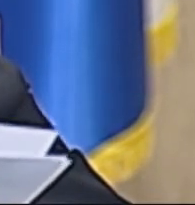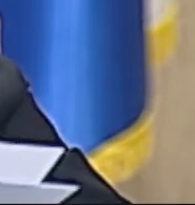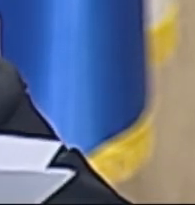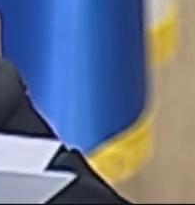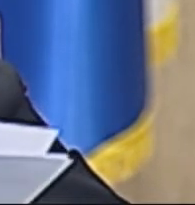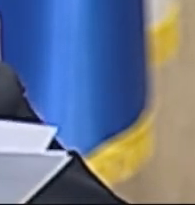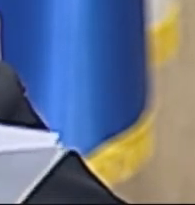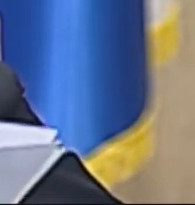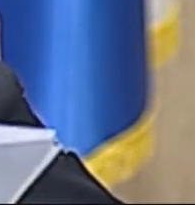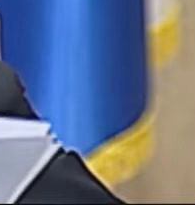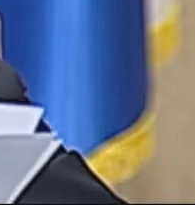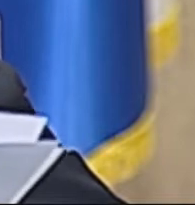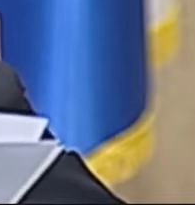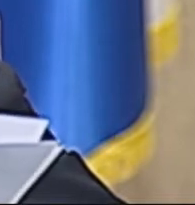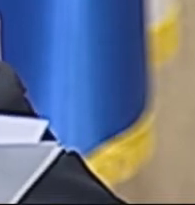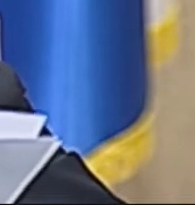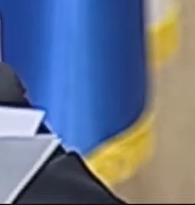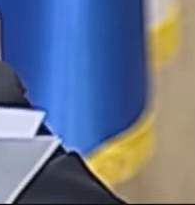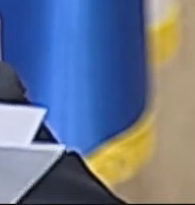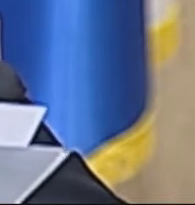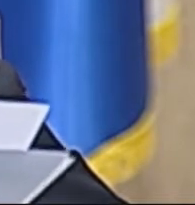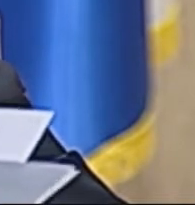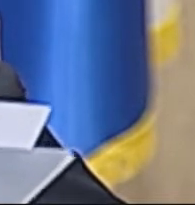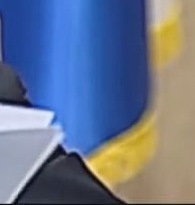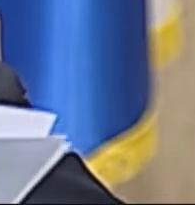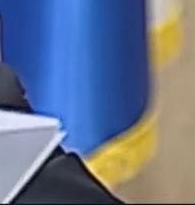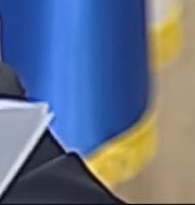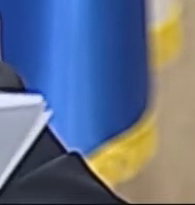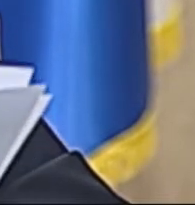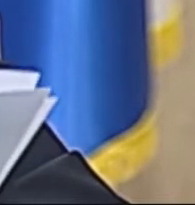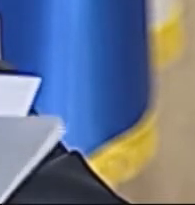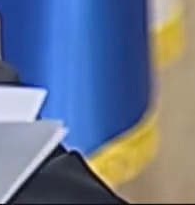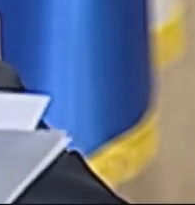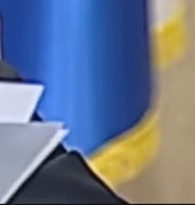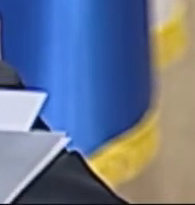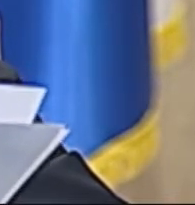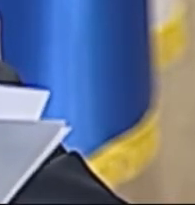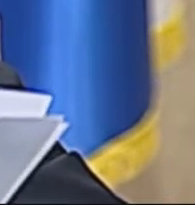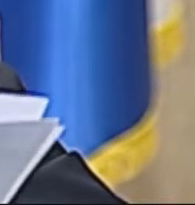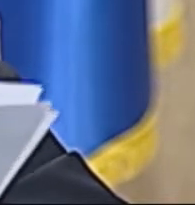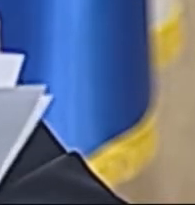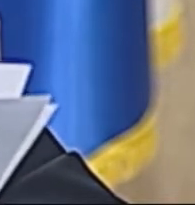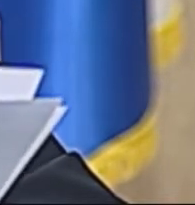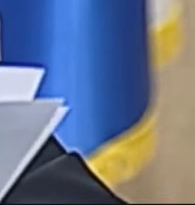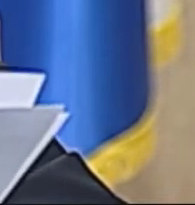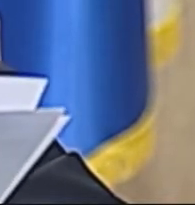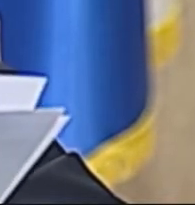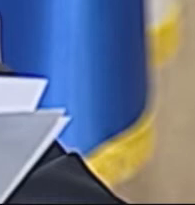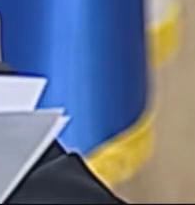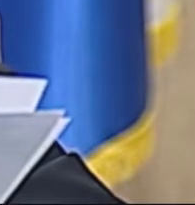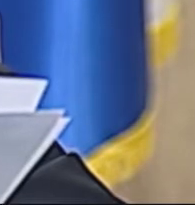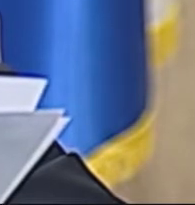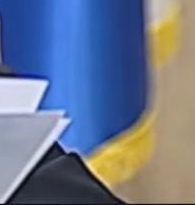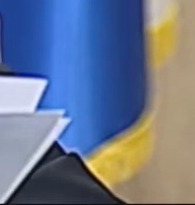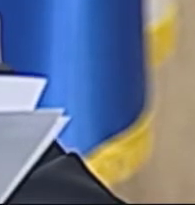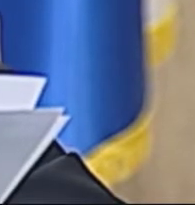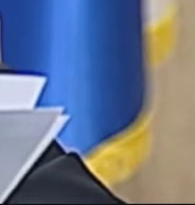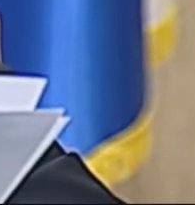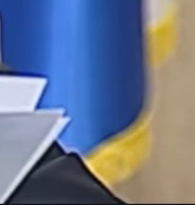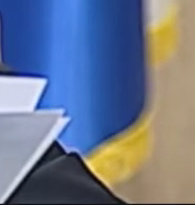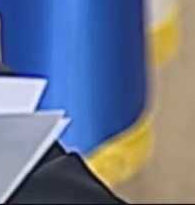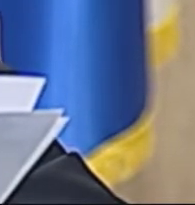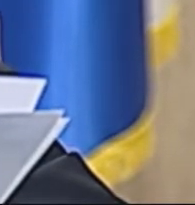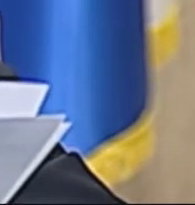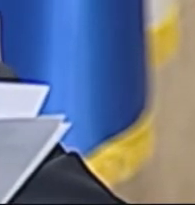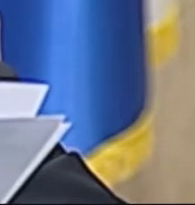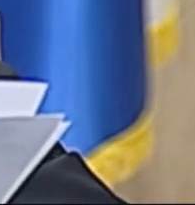o por la mitad más uno de las personas que lo conforman. La mayoría de las personas integrantes del Pleno será suficiente para